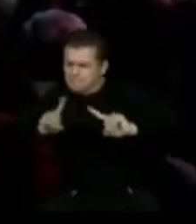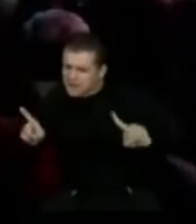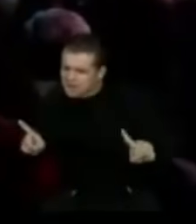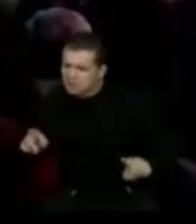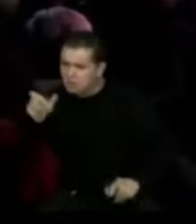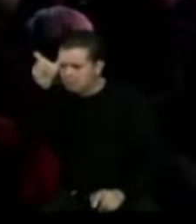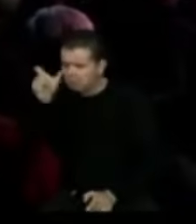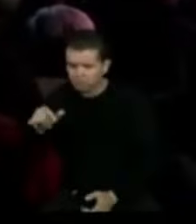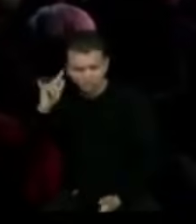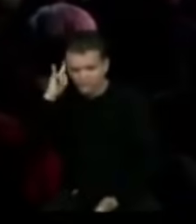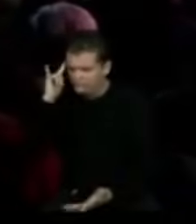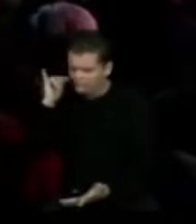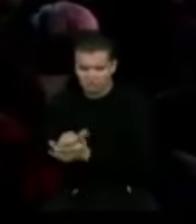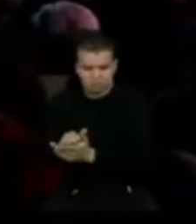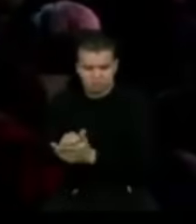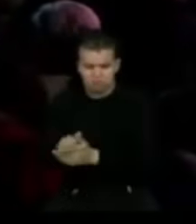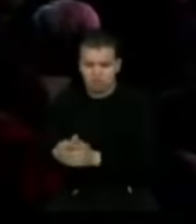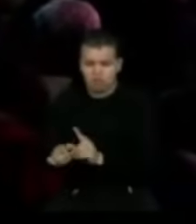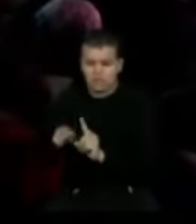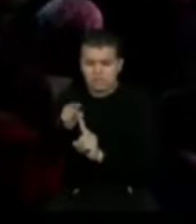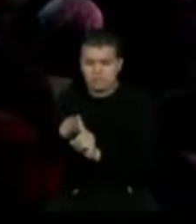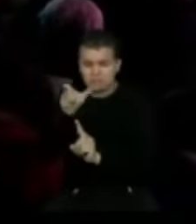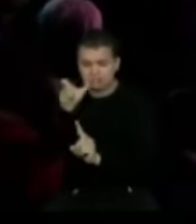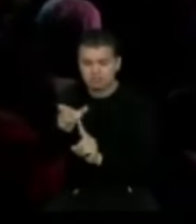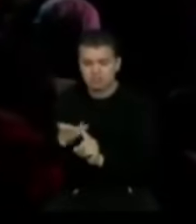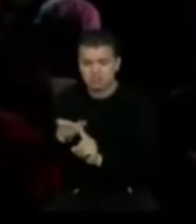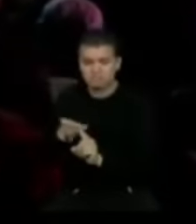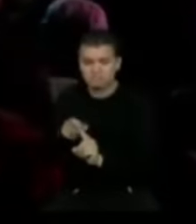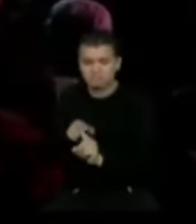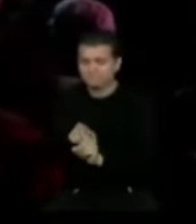no creyere será condenado,